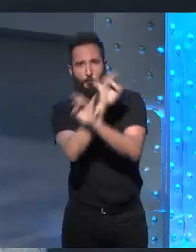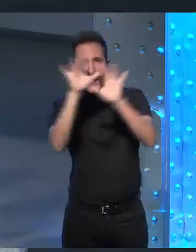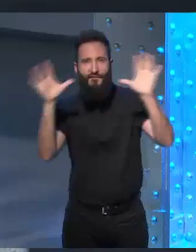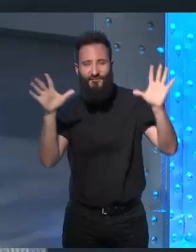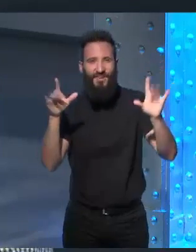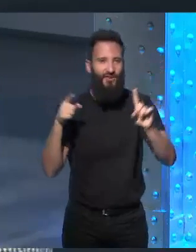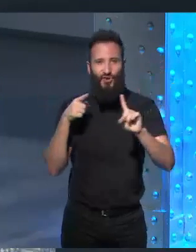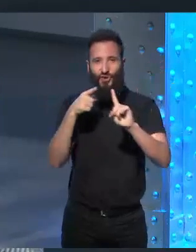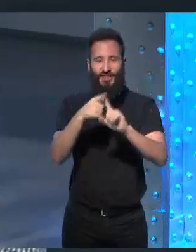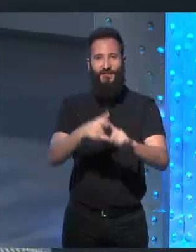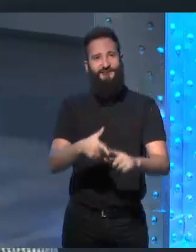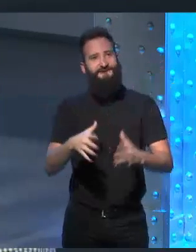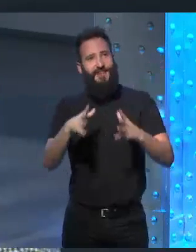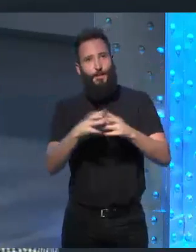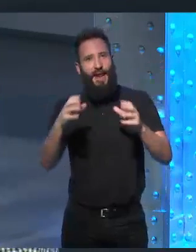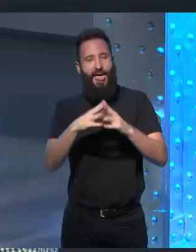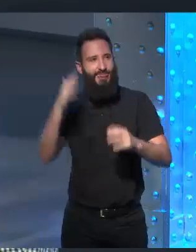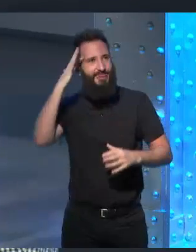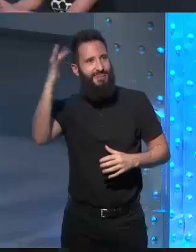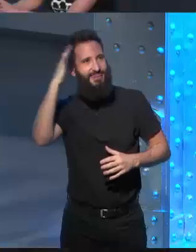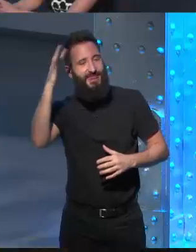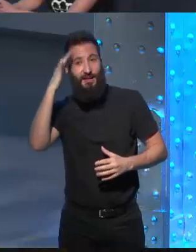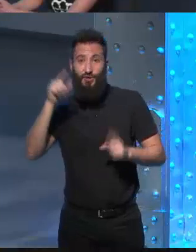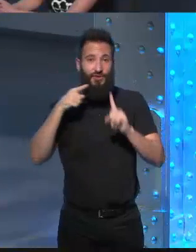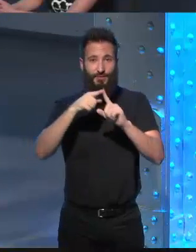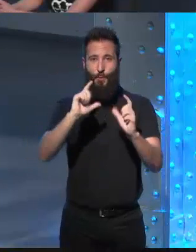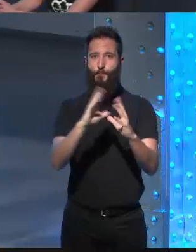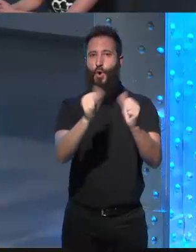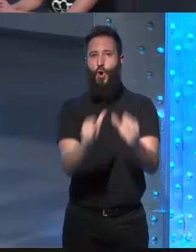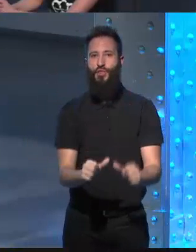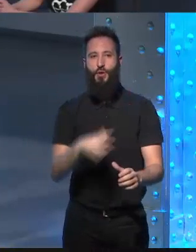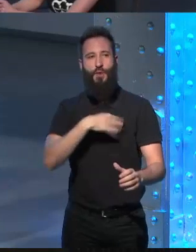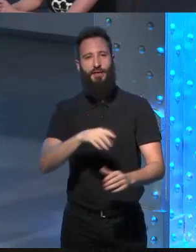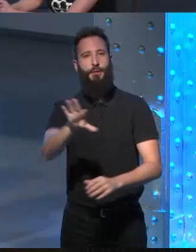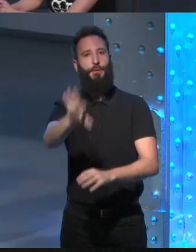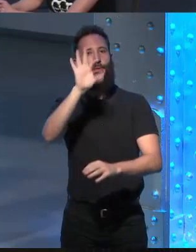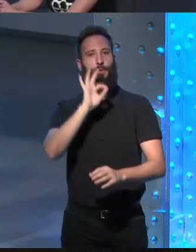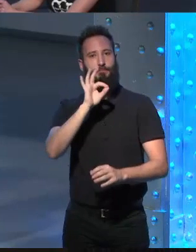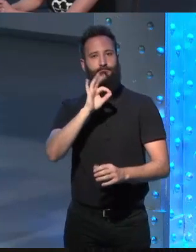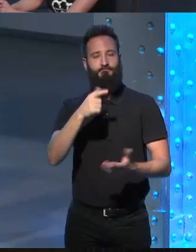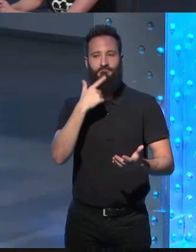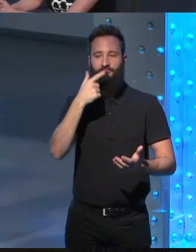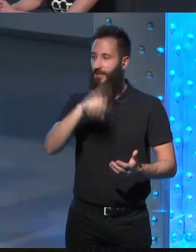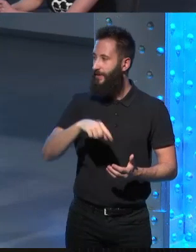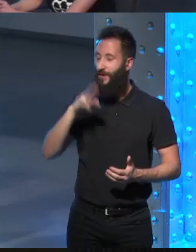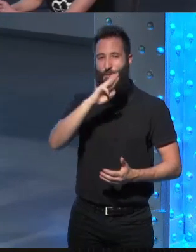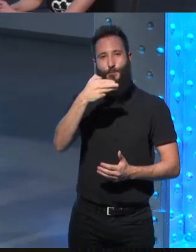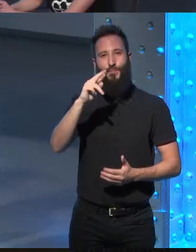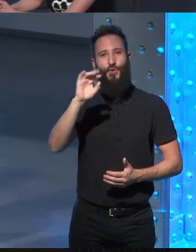bueno, tener esperanza, en cierto sentido, en encontrar un modelo que sí nos permita... que sea sostenible, vamos. Bruno, destello de luz.